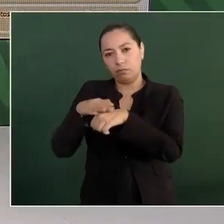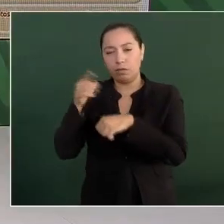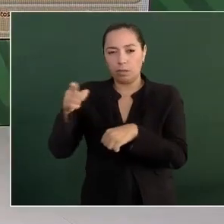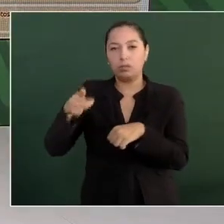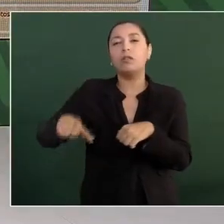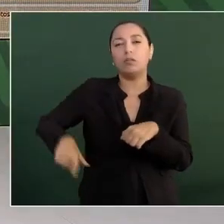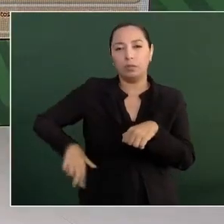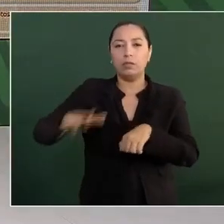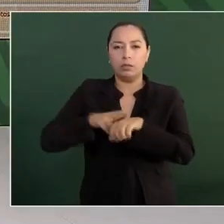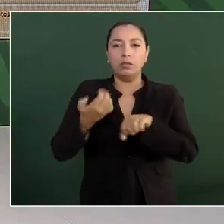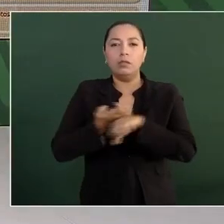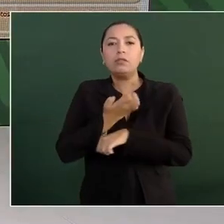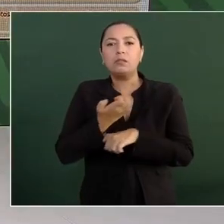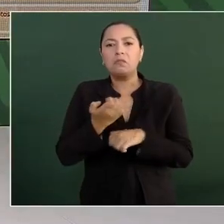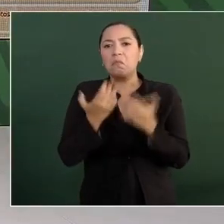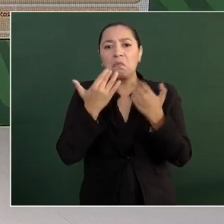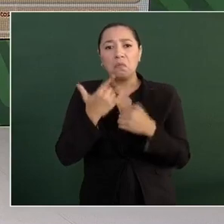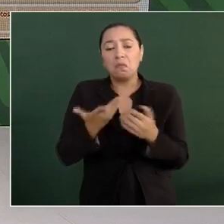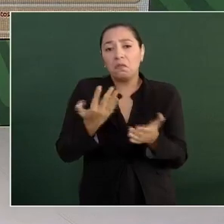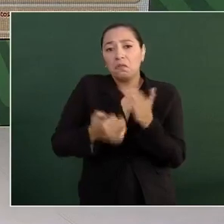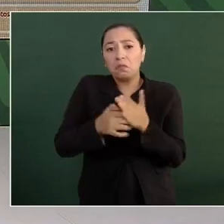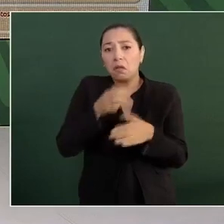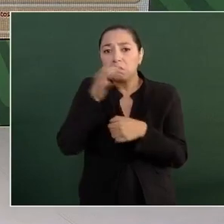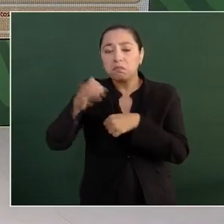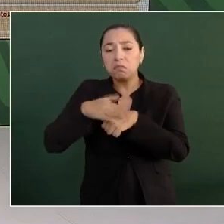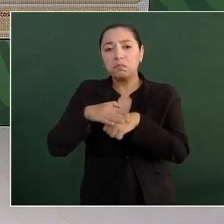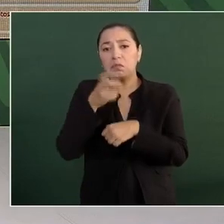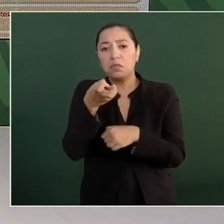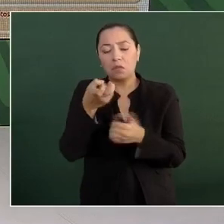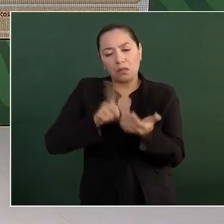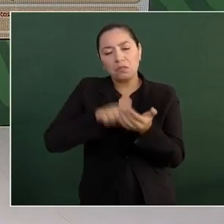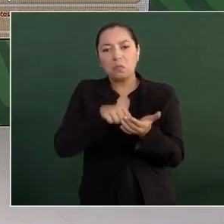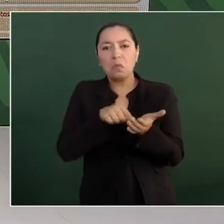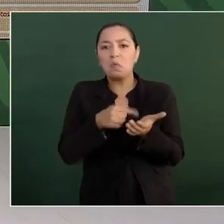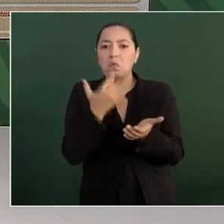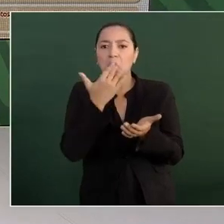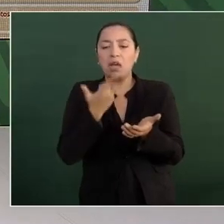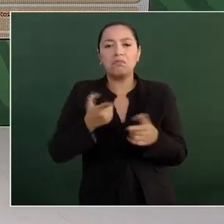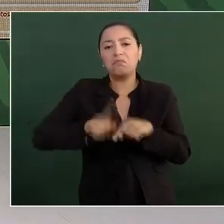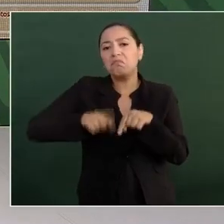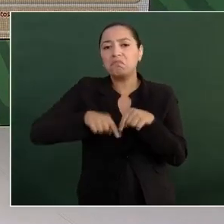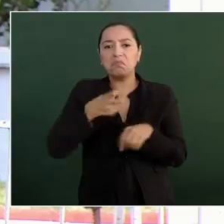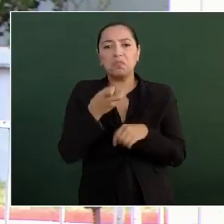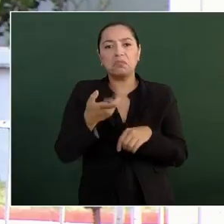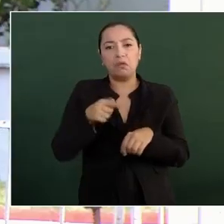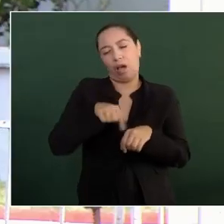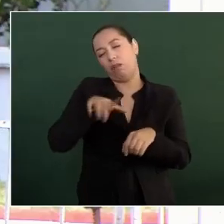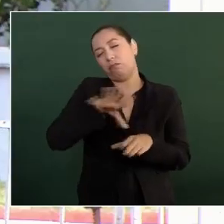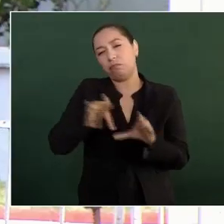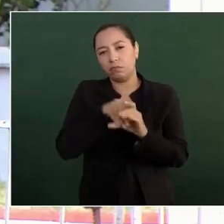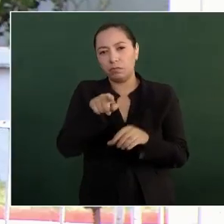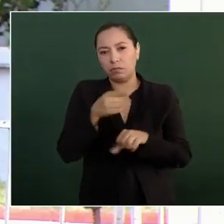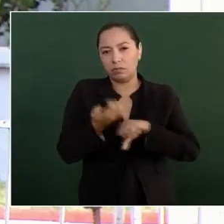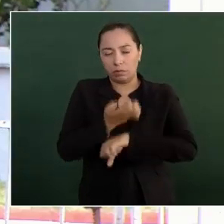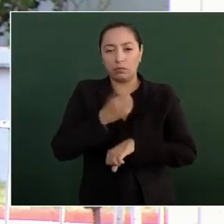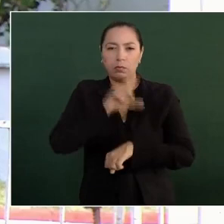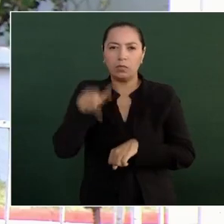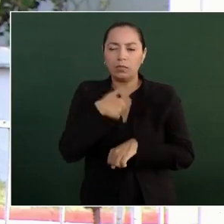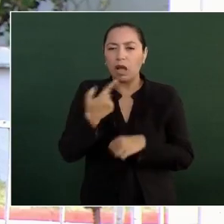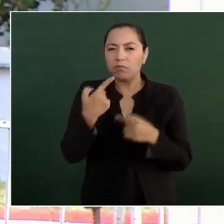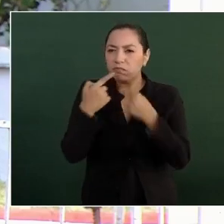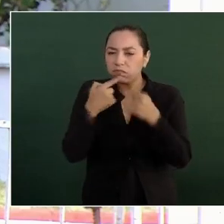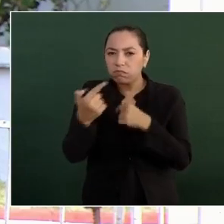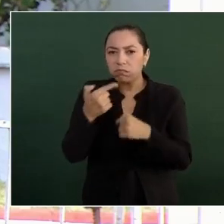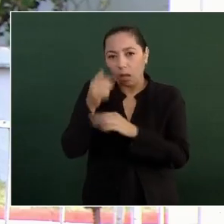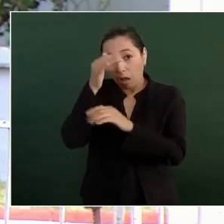cual no ocurrió, por lo que no se determinó detrimento en el patrimonio del estado. Esta resolución después fue confirmada por mayoría de